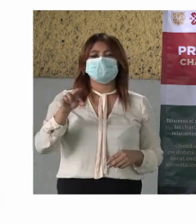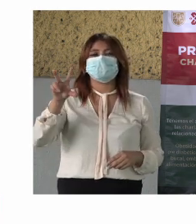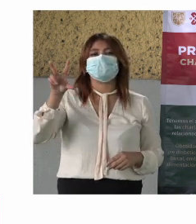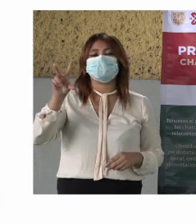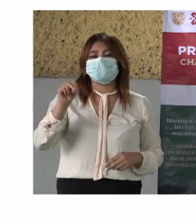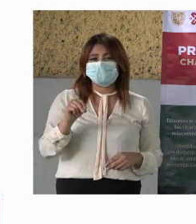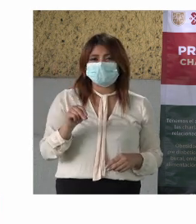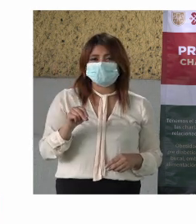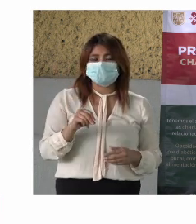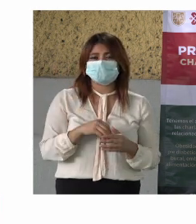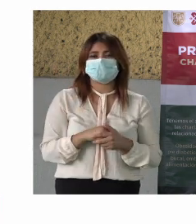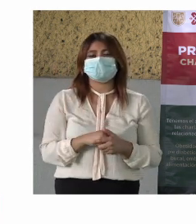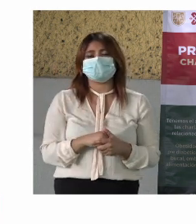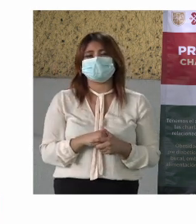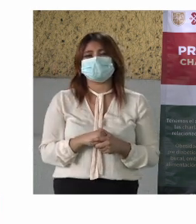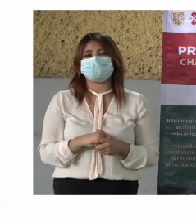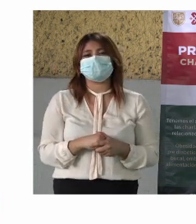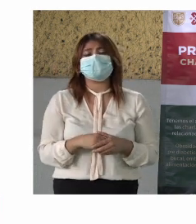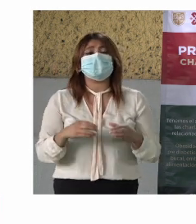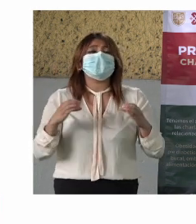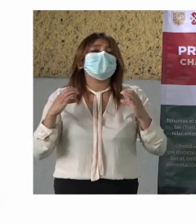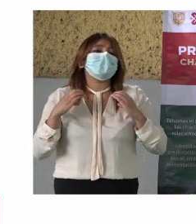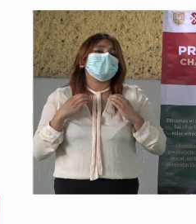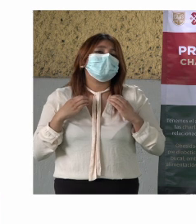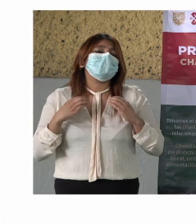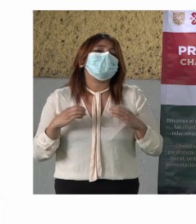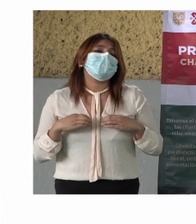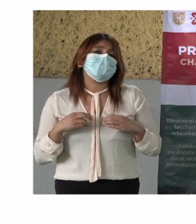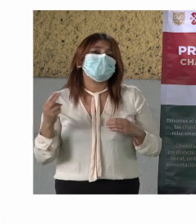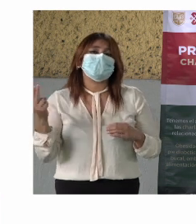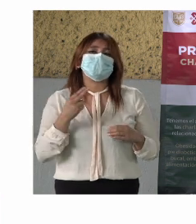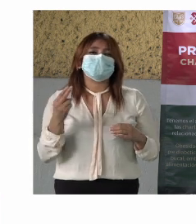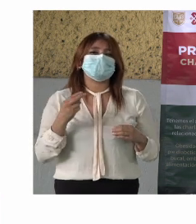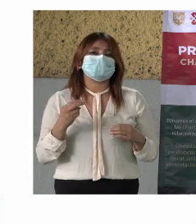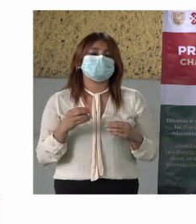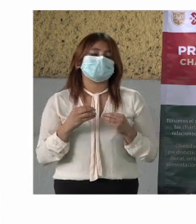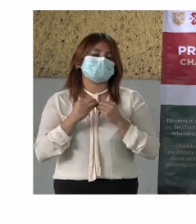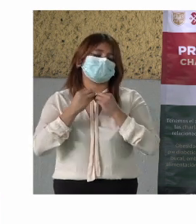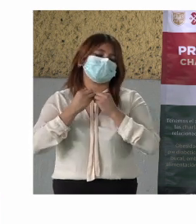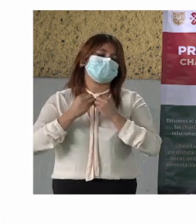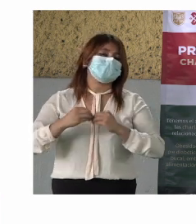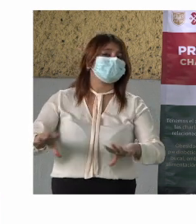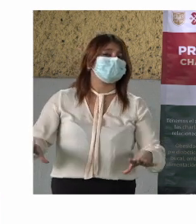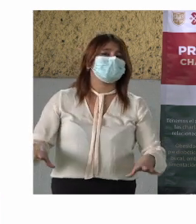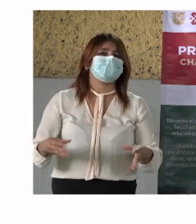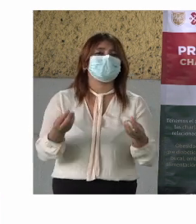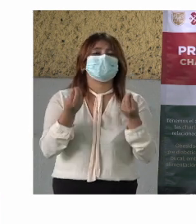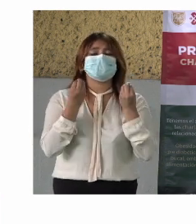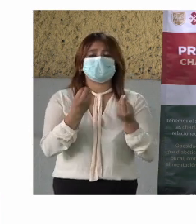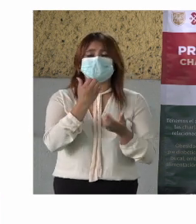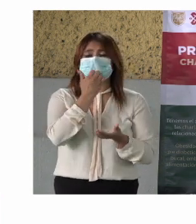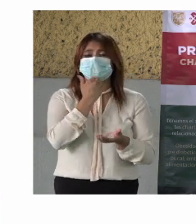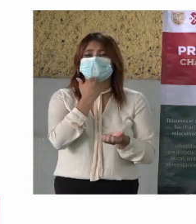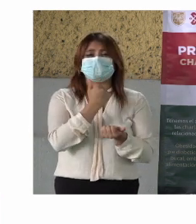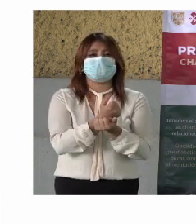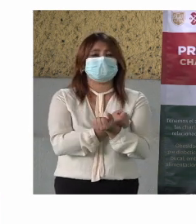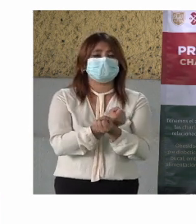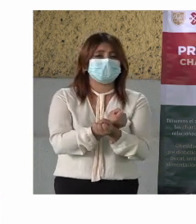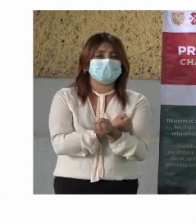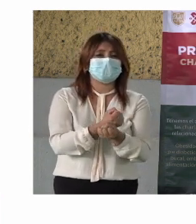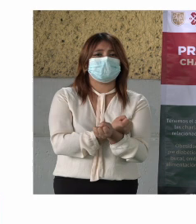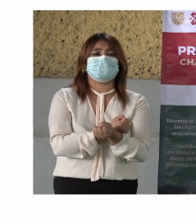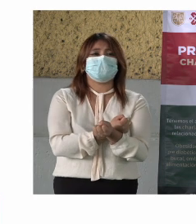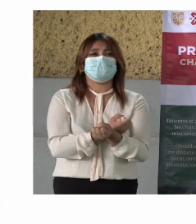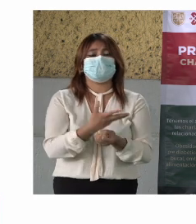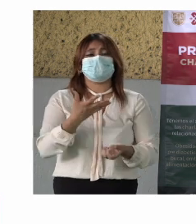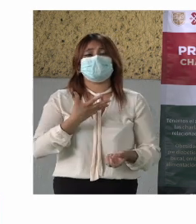que ya está muy alto. Entonces el cuerpo necesita deshacerse de tanta glucosa porque si no, llegamos a 200, al diagnóstico de diabetes,